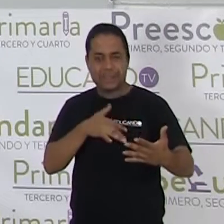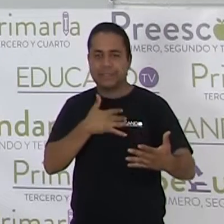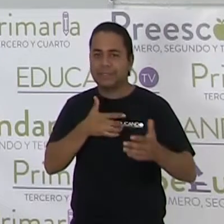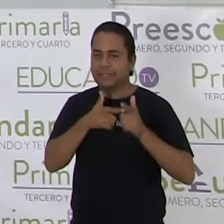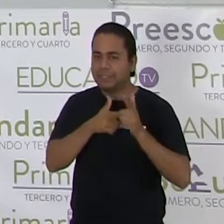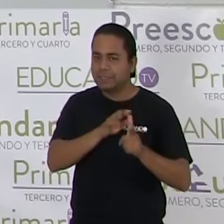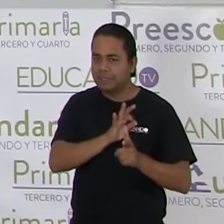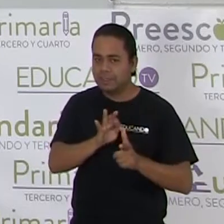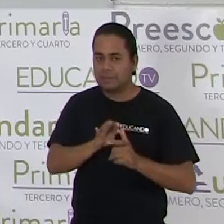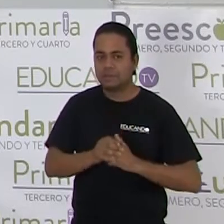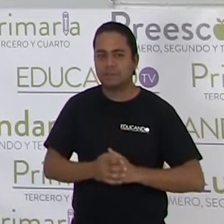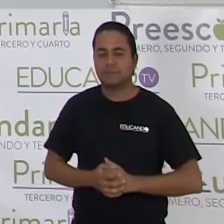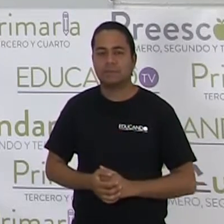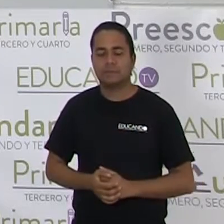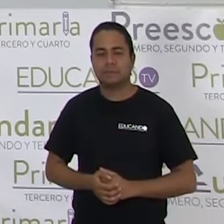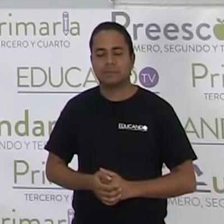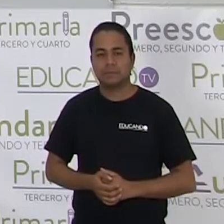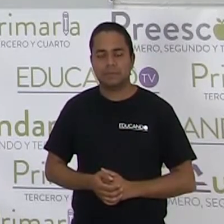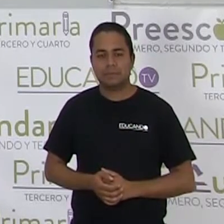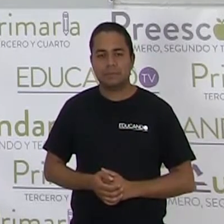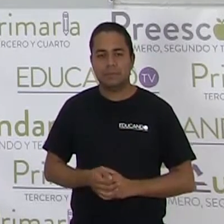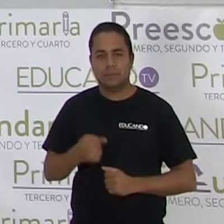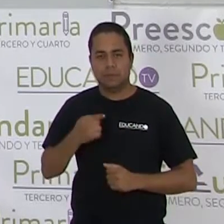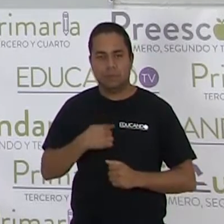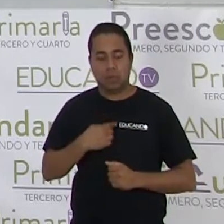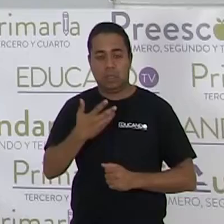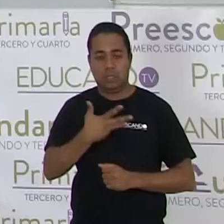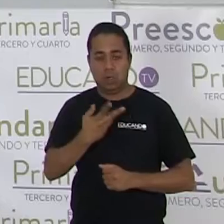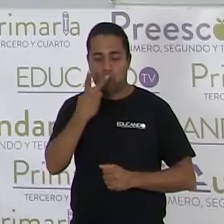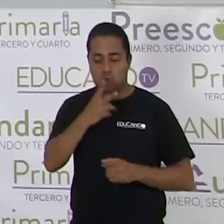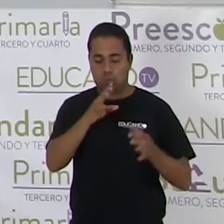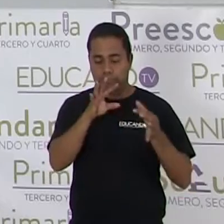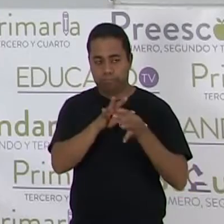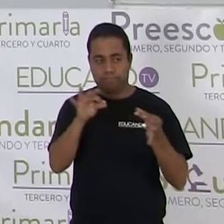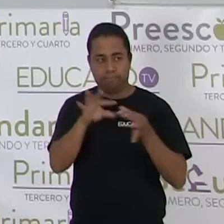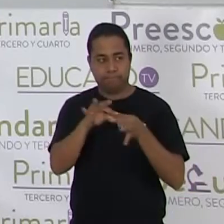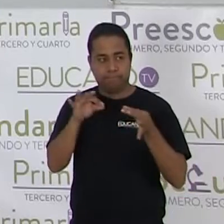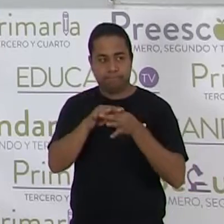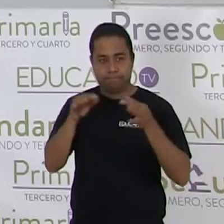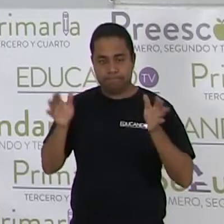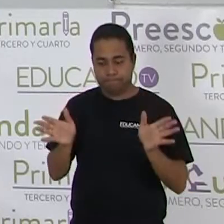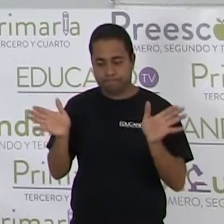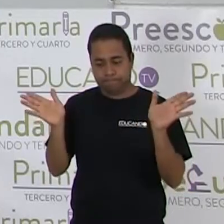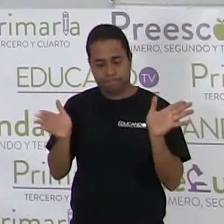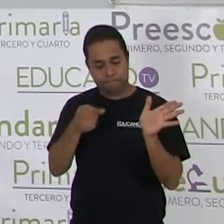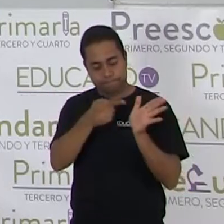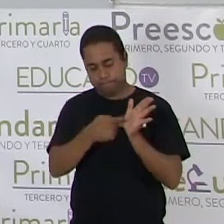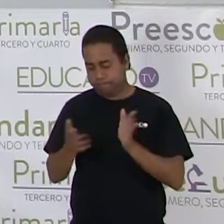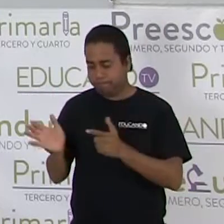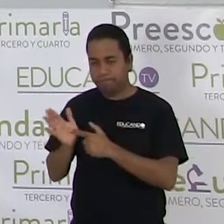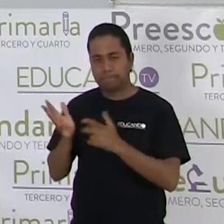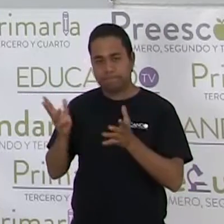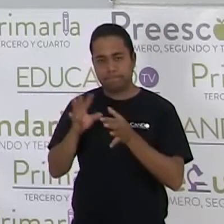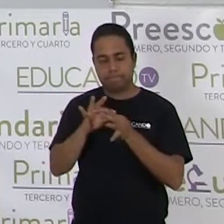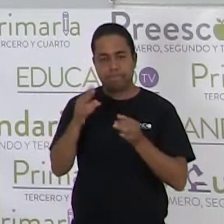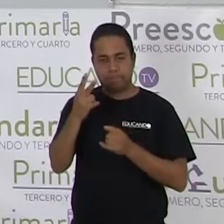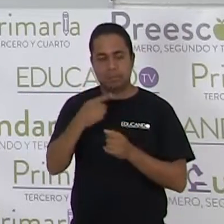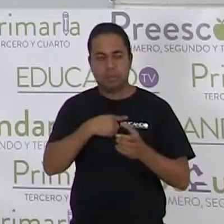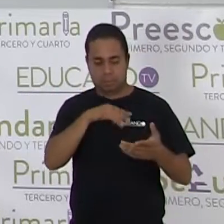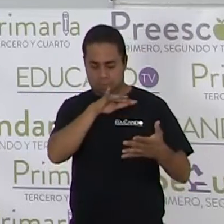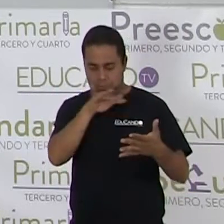este lado, yo te traigo dos descripciones. Estas dos descripciones las vamos a